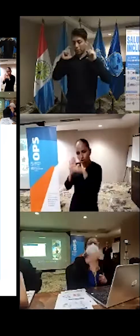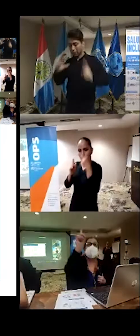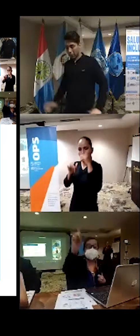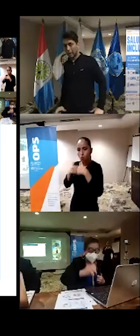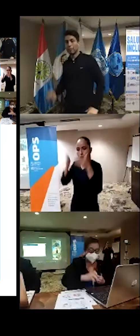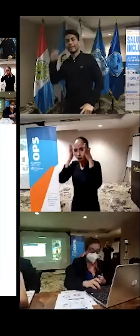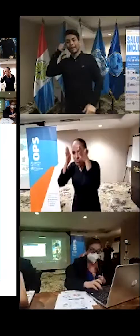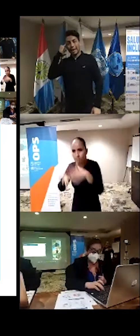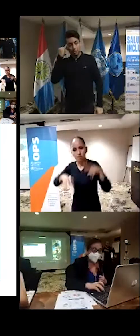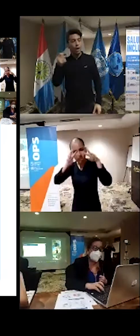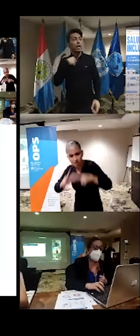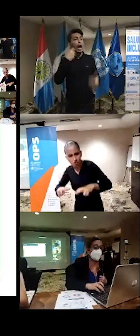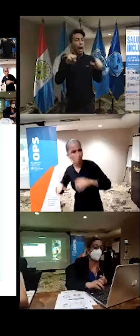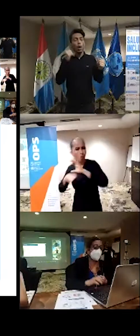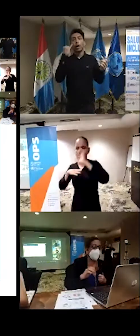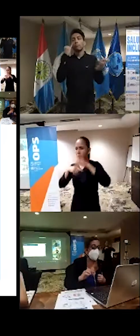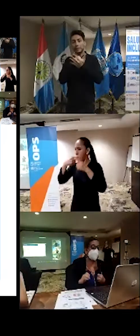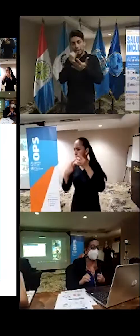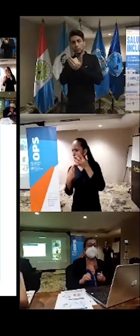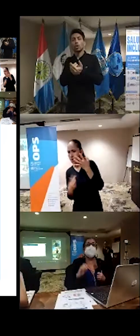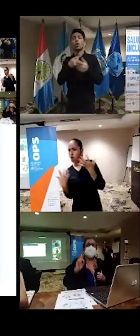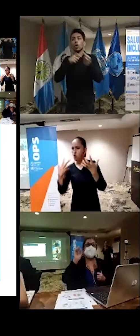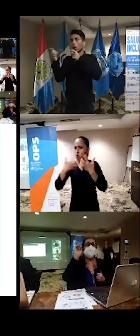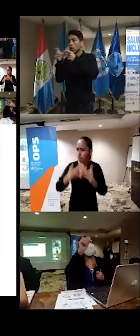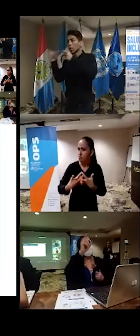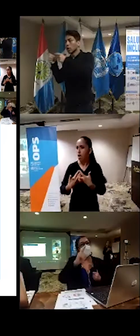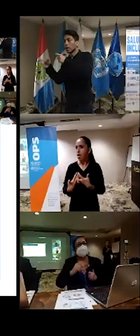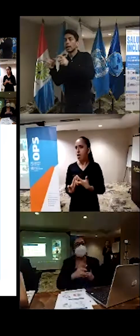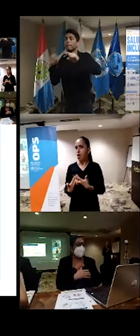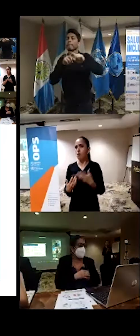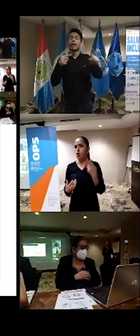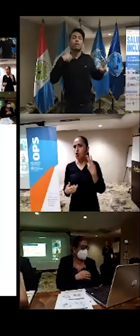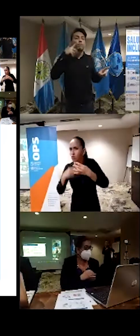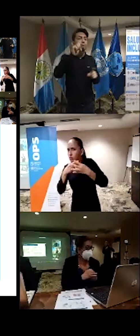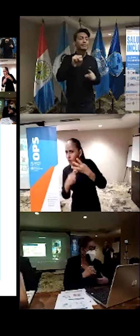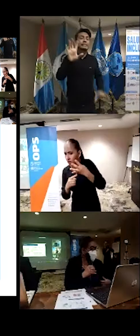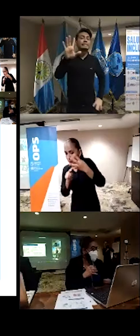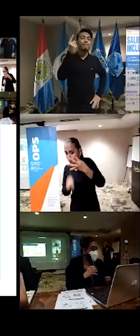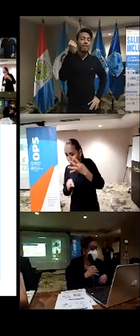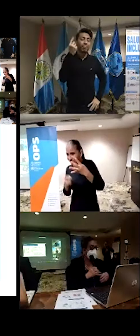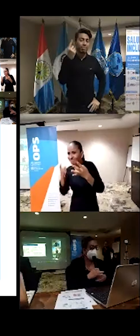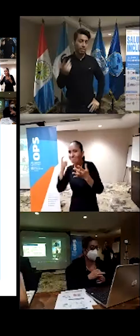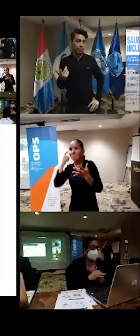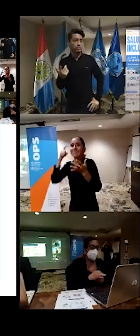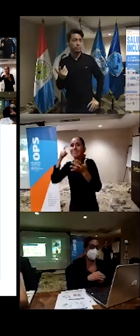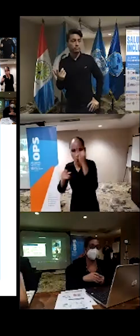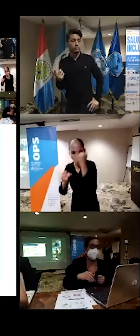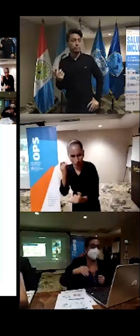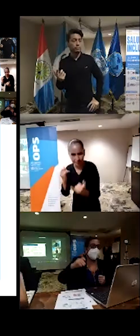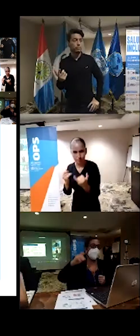hacemos investigación, coordinamos, pero nos dimos cuenta de algo y yo creo que con eso voy a